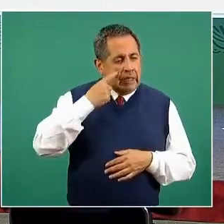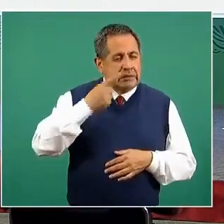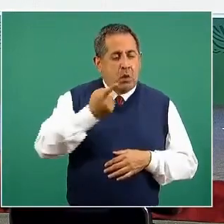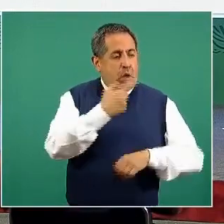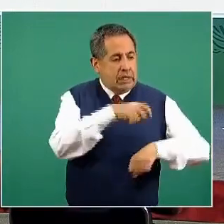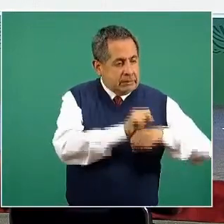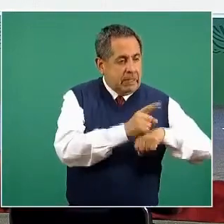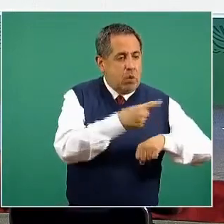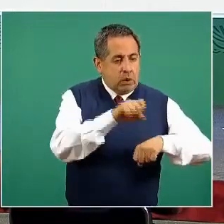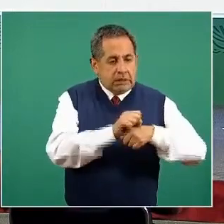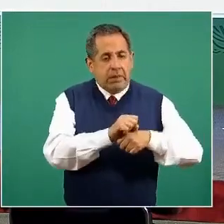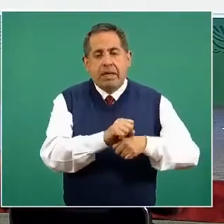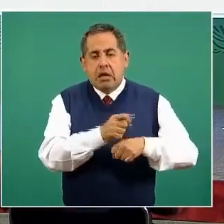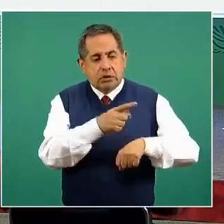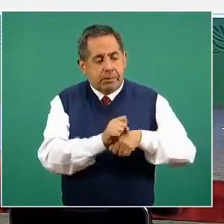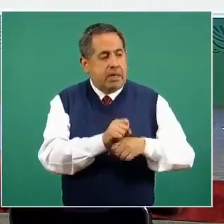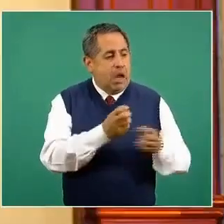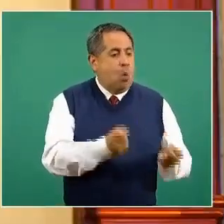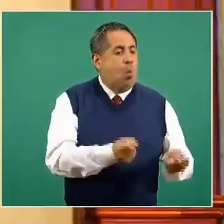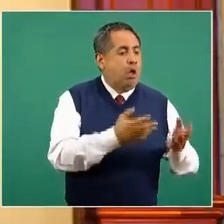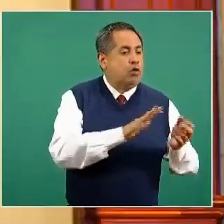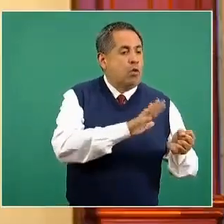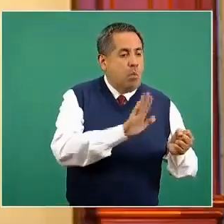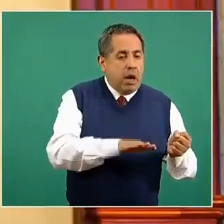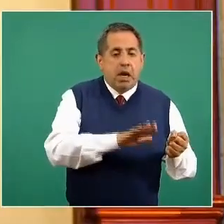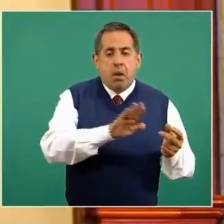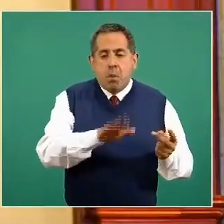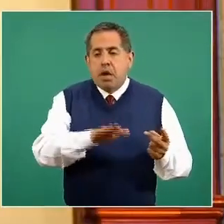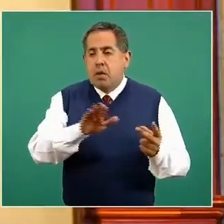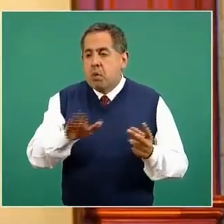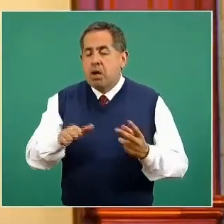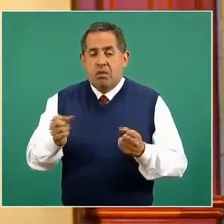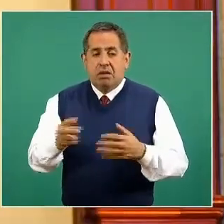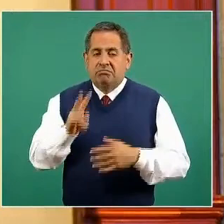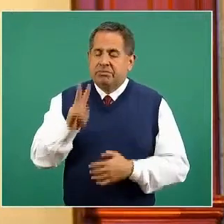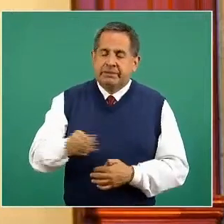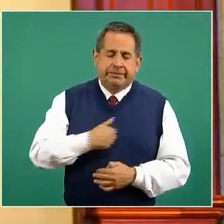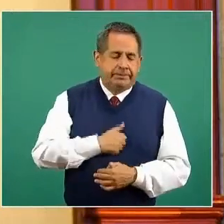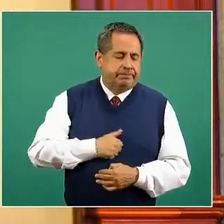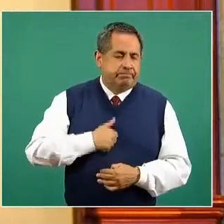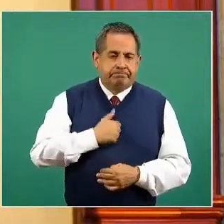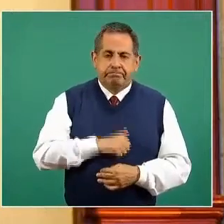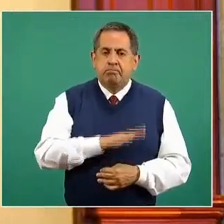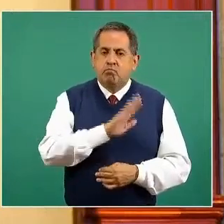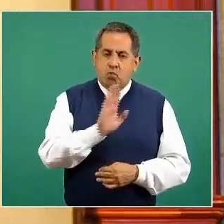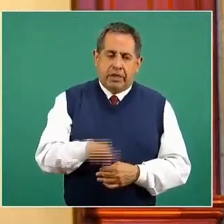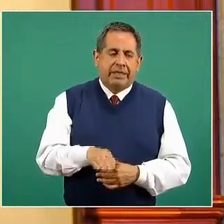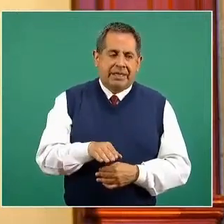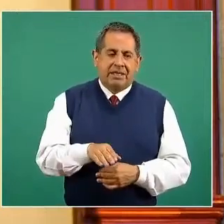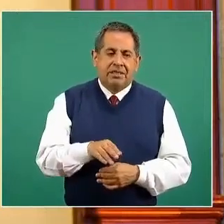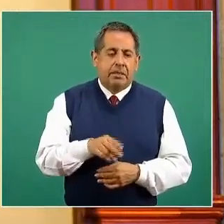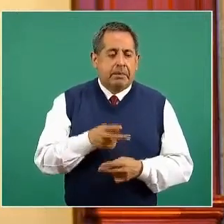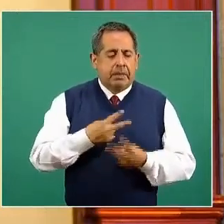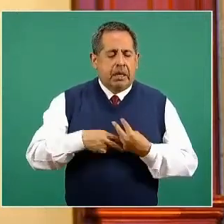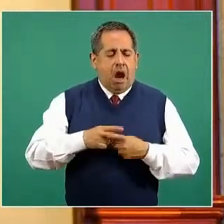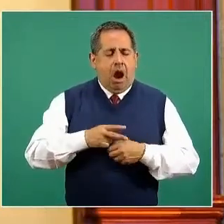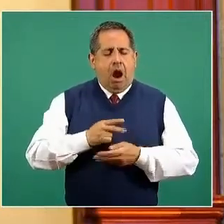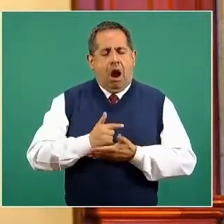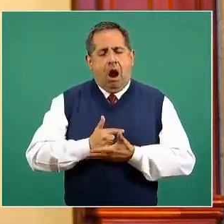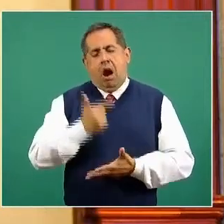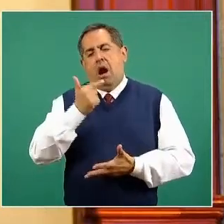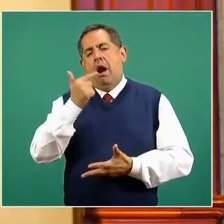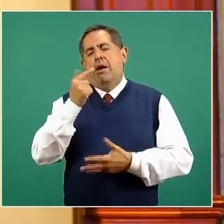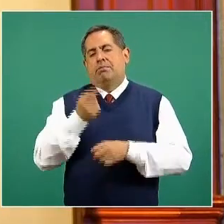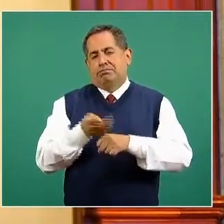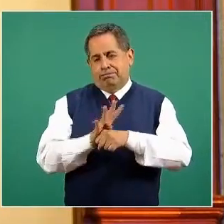semanas epidemiológicas lamentablemente está perdiendo la vida o falleciendo a consecuencia de las complicaciones que ahora